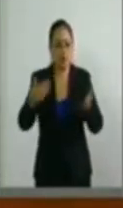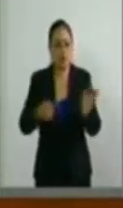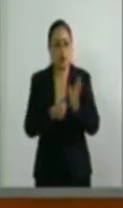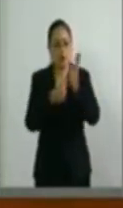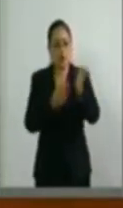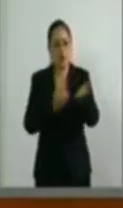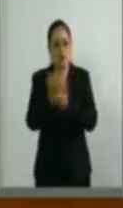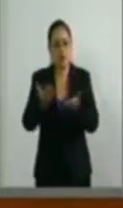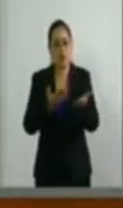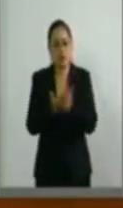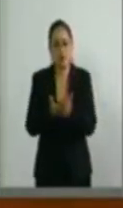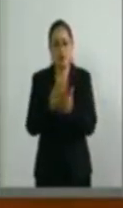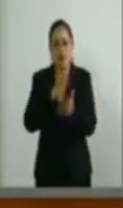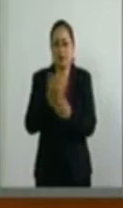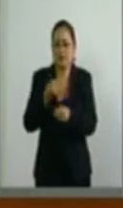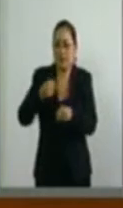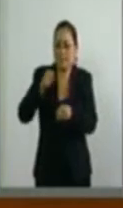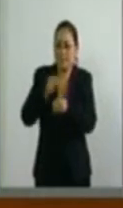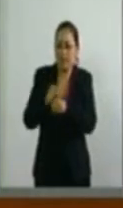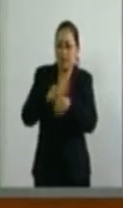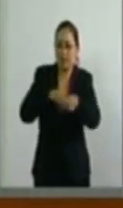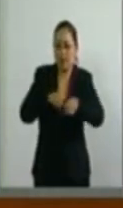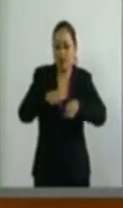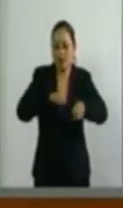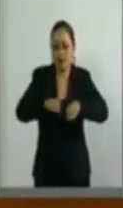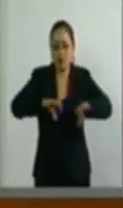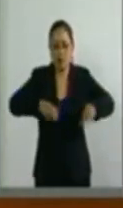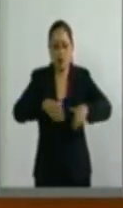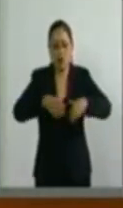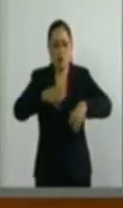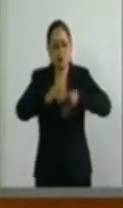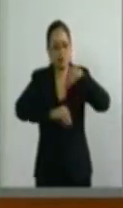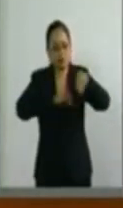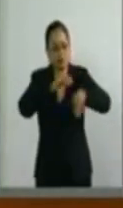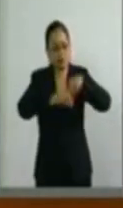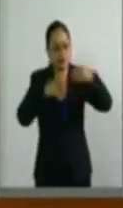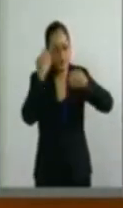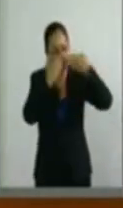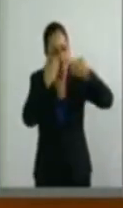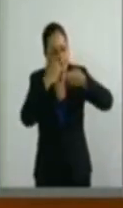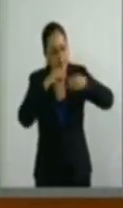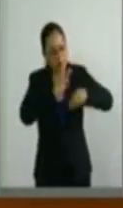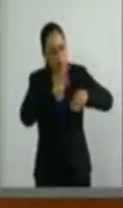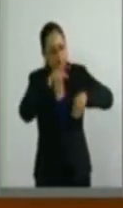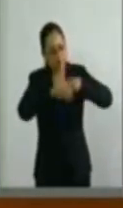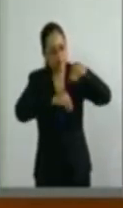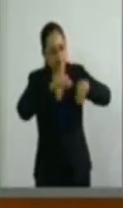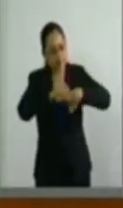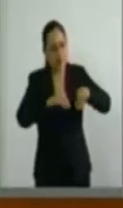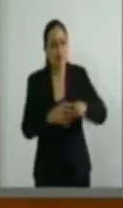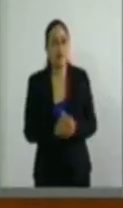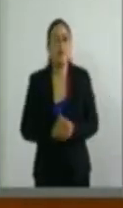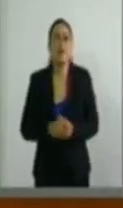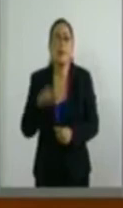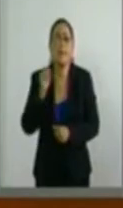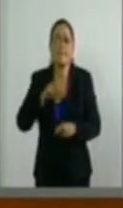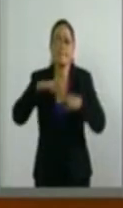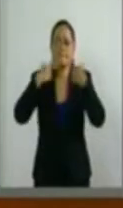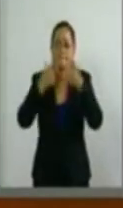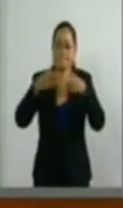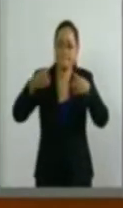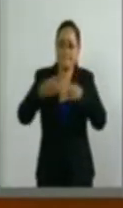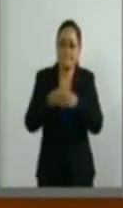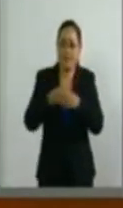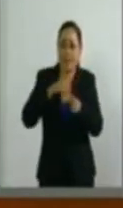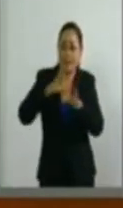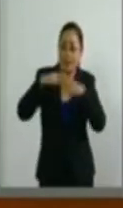consideración llevó semanas, meses de estarlo analizando y construyendo, reuniones al concluir